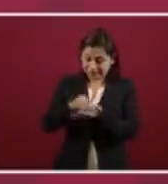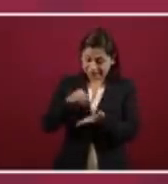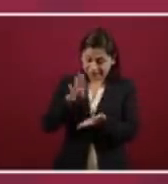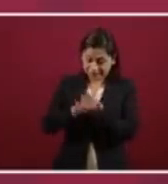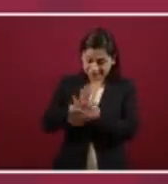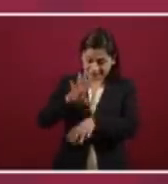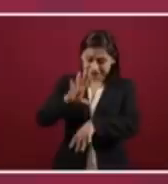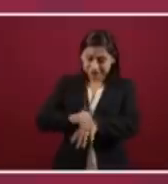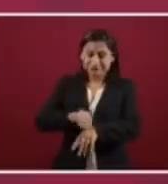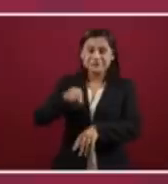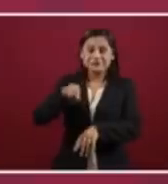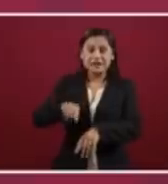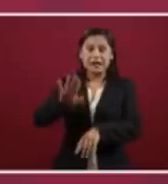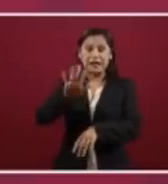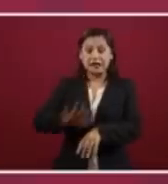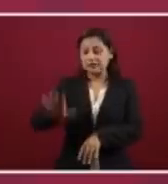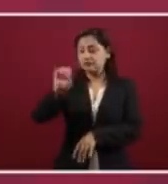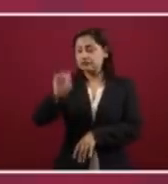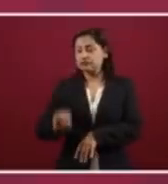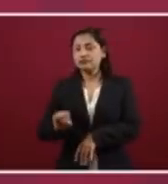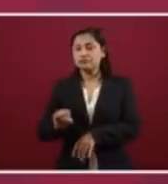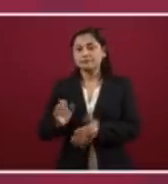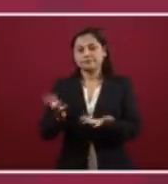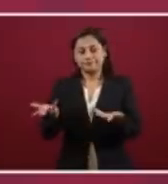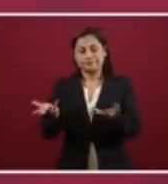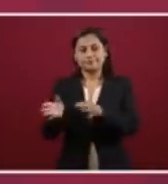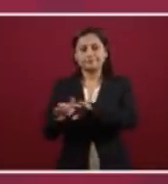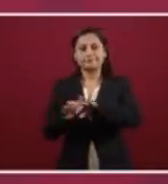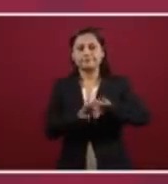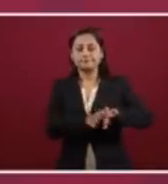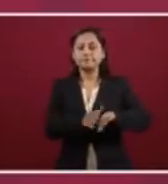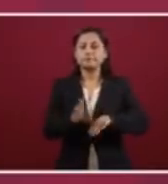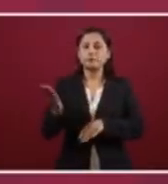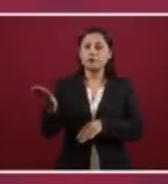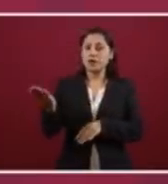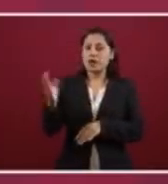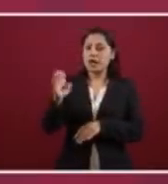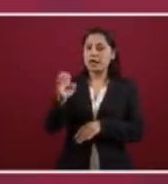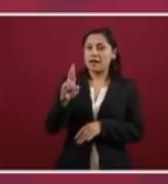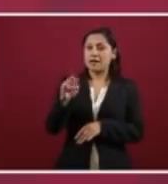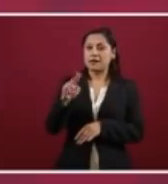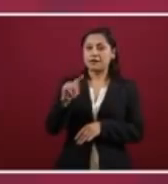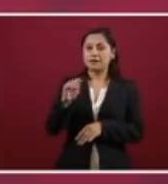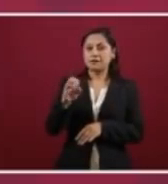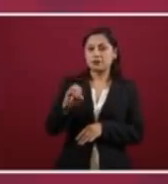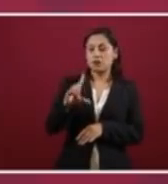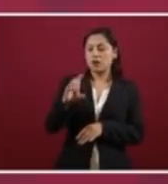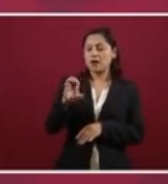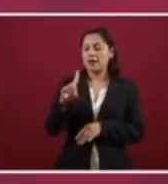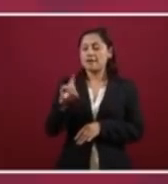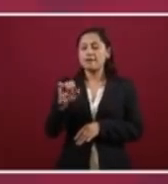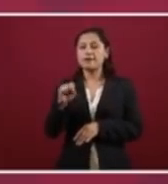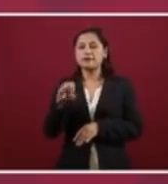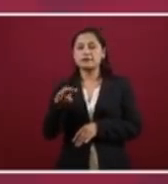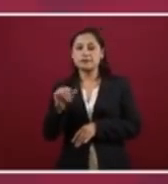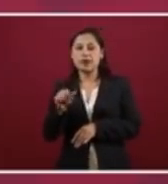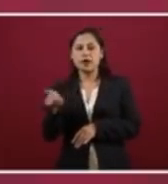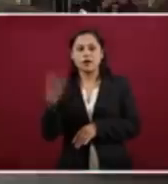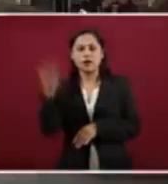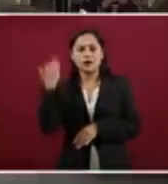hacia el sureste. Bueno, ahora Ernesto Ledesma, que quedó pendiente,